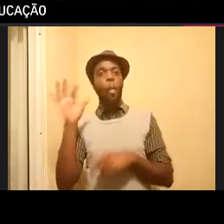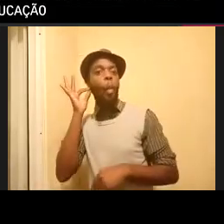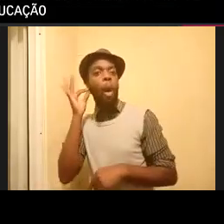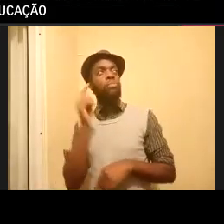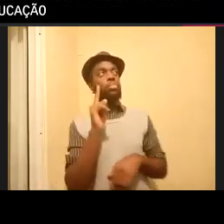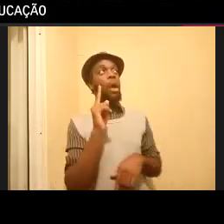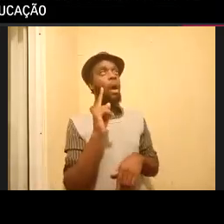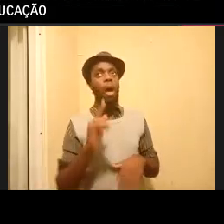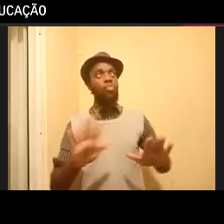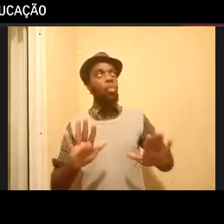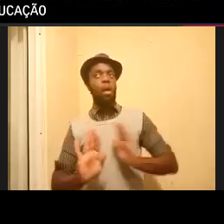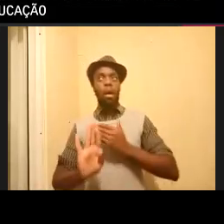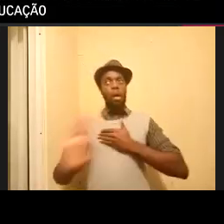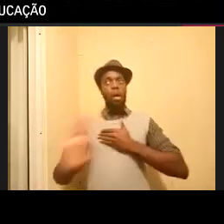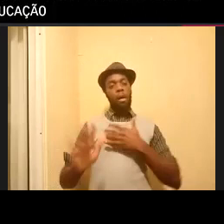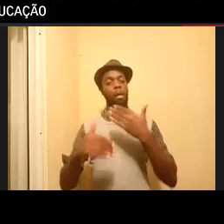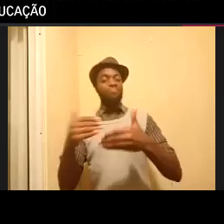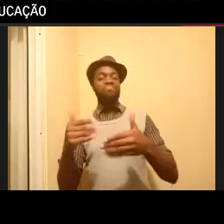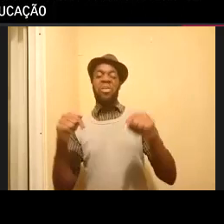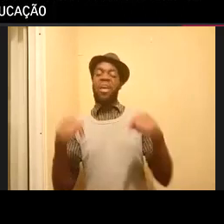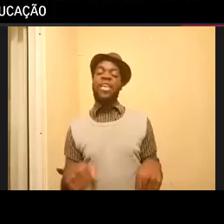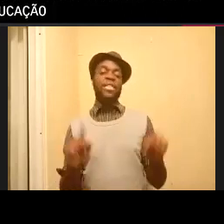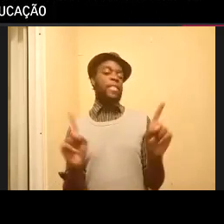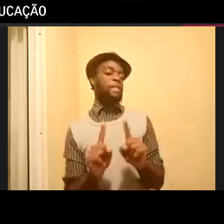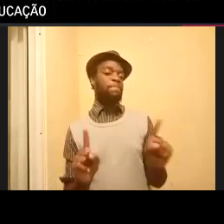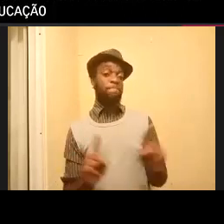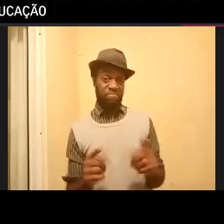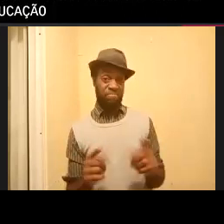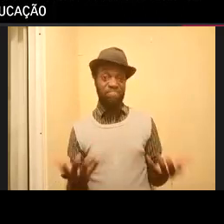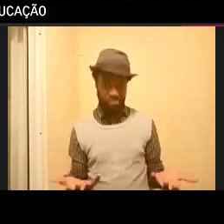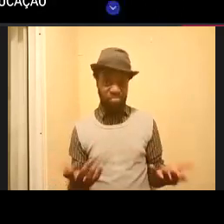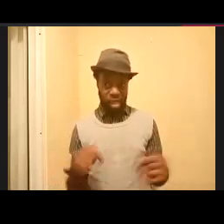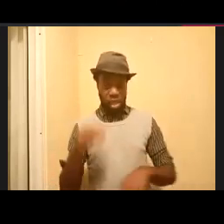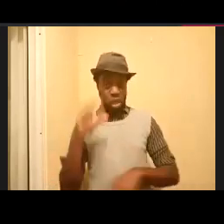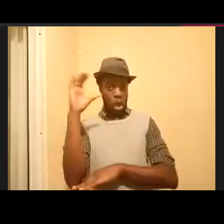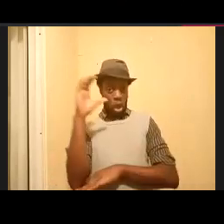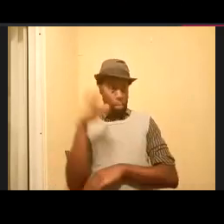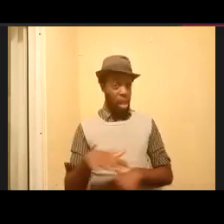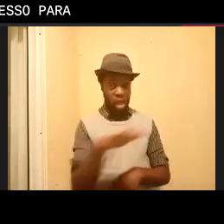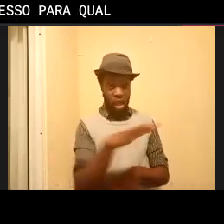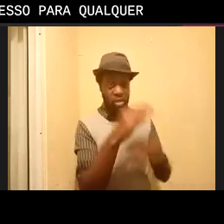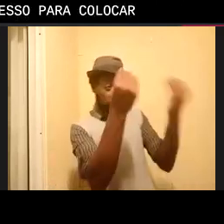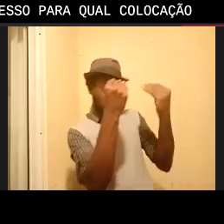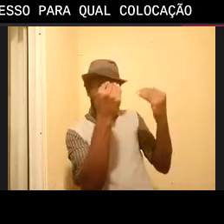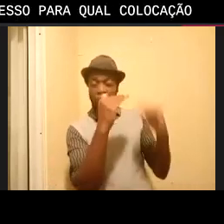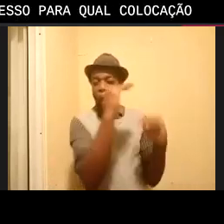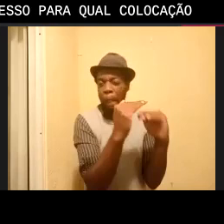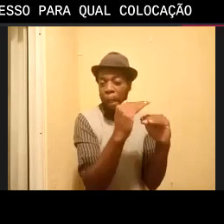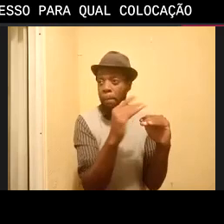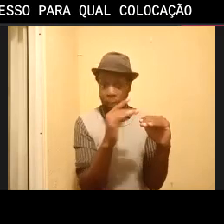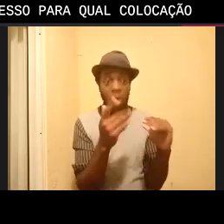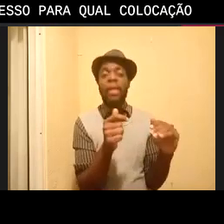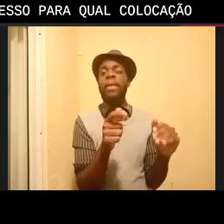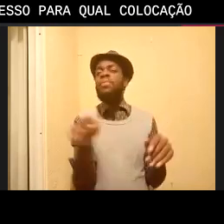Y realmente es el problema acá en Colombia, que la gente que tiene acceso a la poca educación sexual que hay es gente pues con